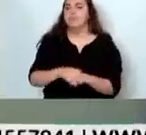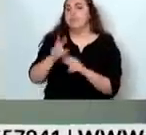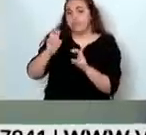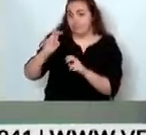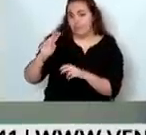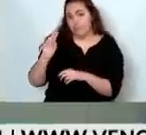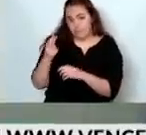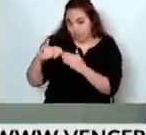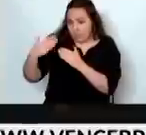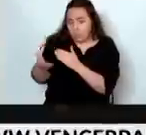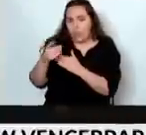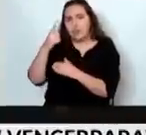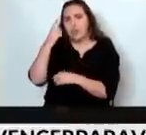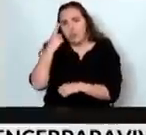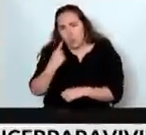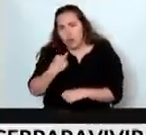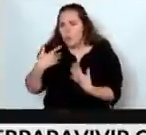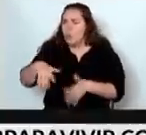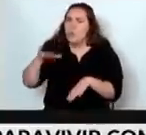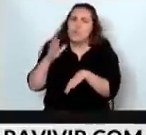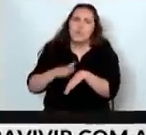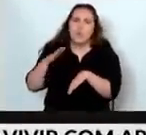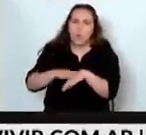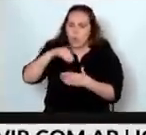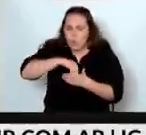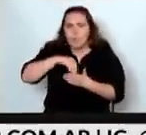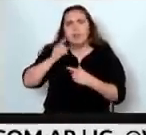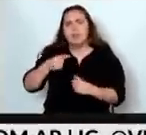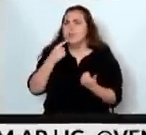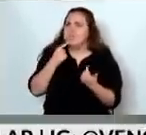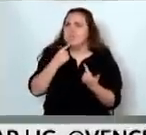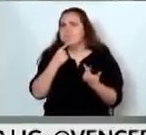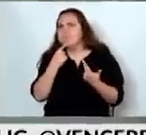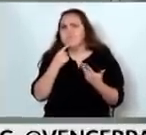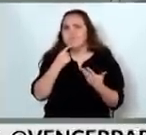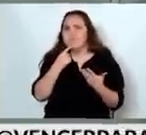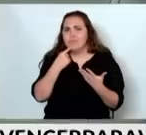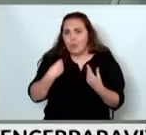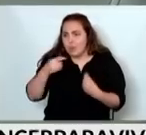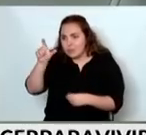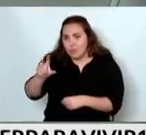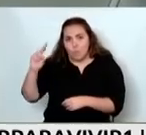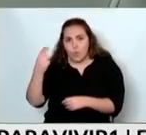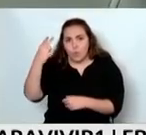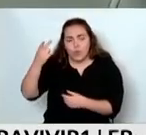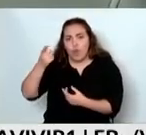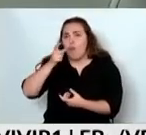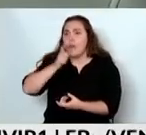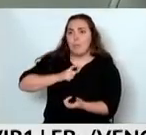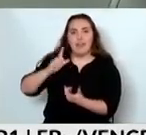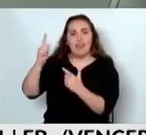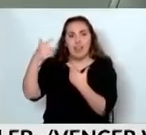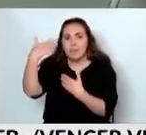culpa muy grande. Claro. Y muchas preguntas que te quedan sin responder, porque en realidad la verdad última se la lleva a la persona. Y vos como familiar decís,